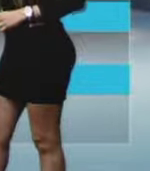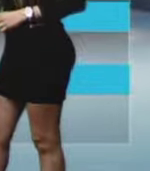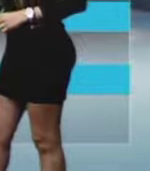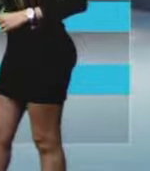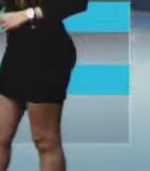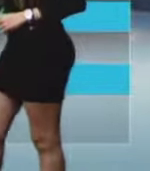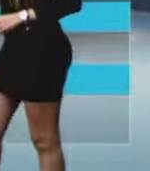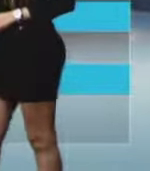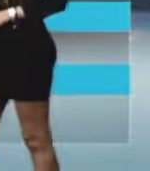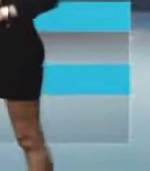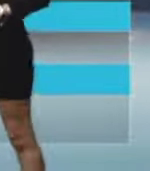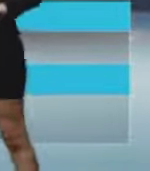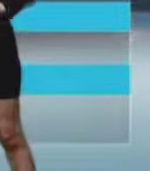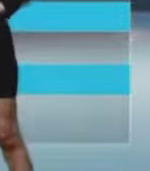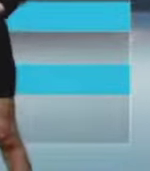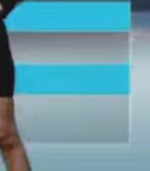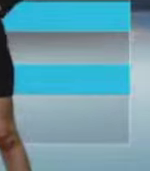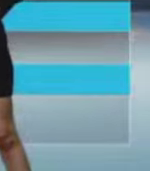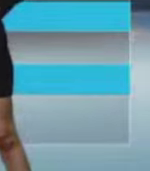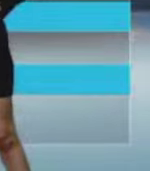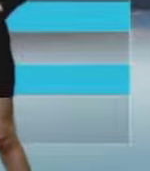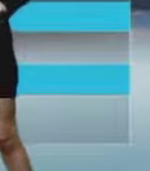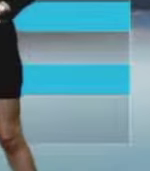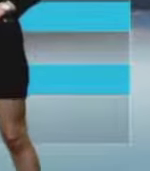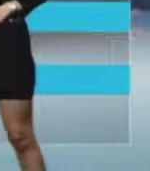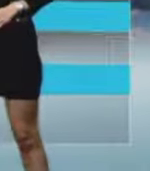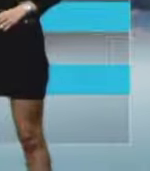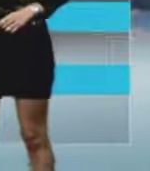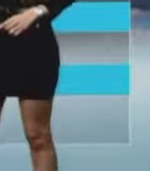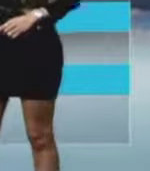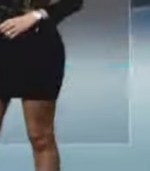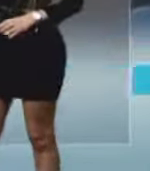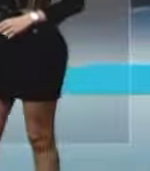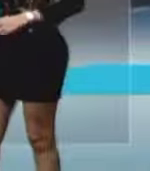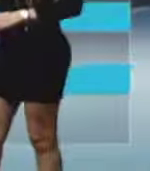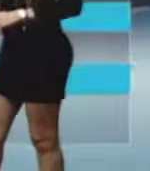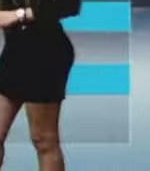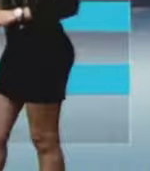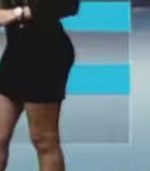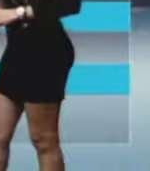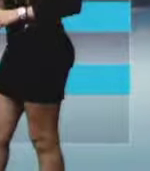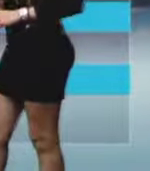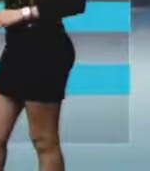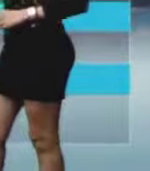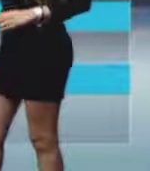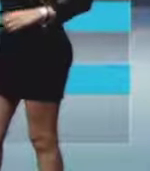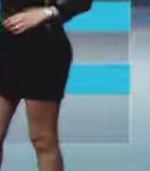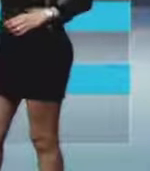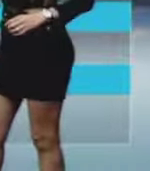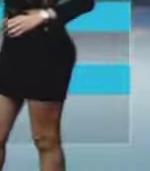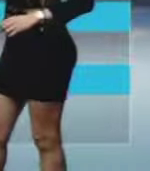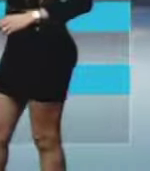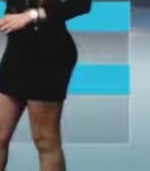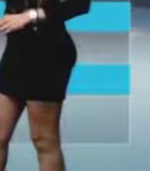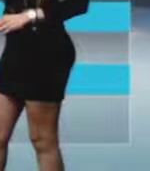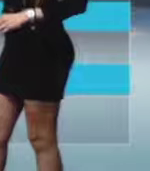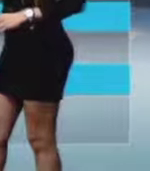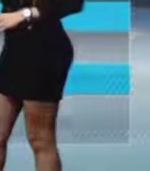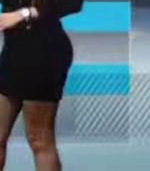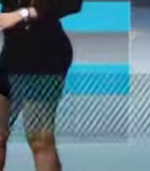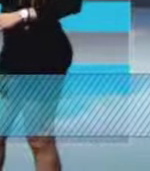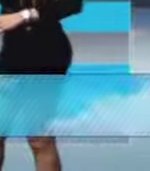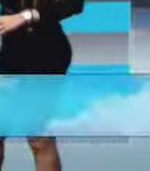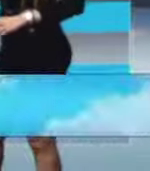una máxima de 34 y una mínima de 23 a lo largo de la noche. La costa de Jutiapa, entre los 25 y los 35